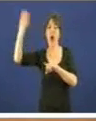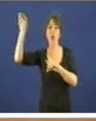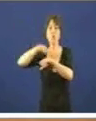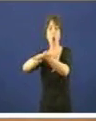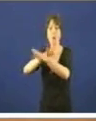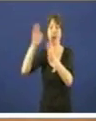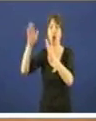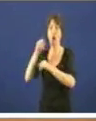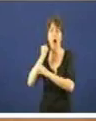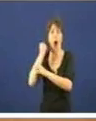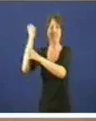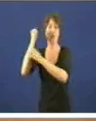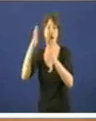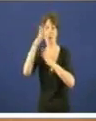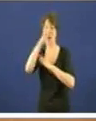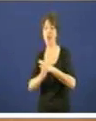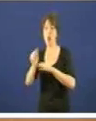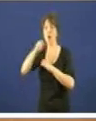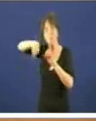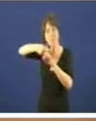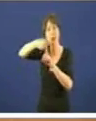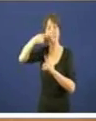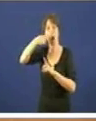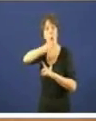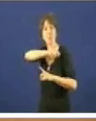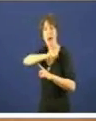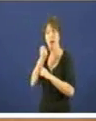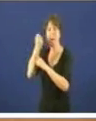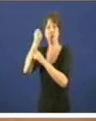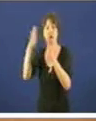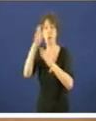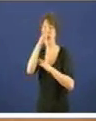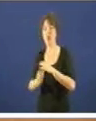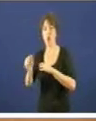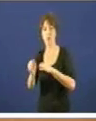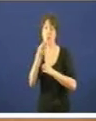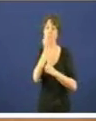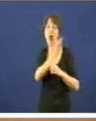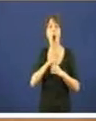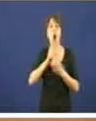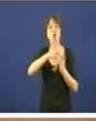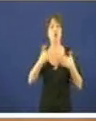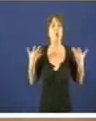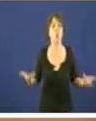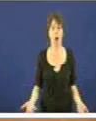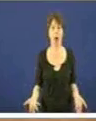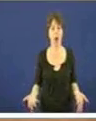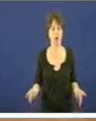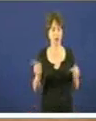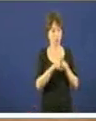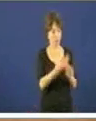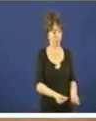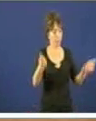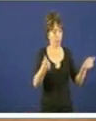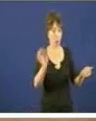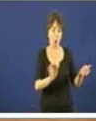e o Banco de España que vostede apoiou durante 5 anos. Cal era a mellor solución? Diluirse ou manter o que podíamos